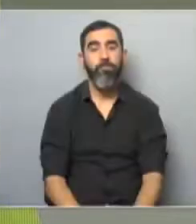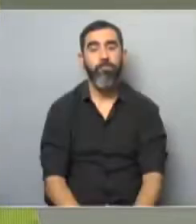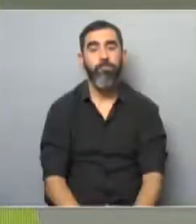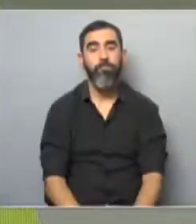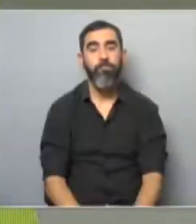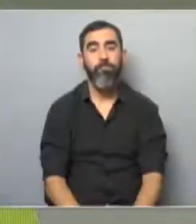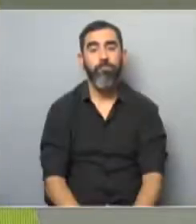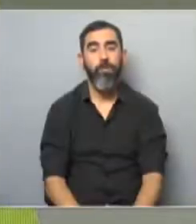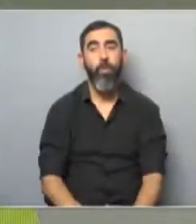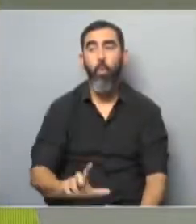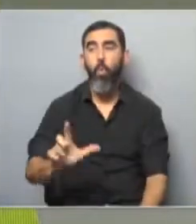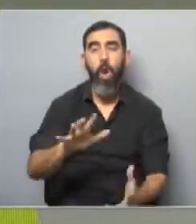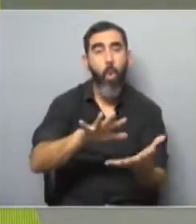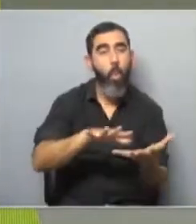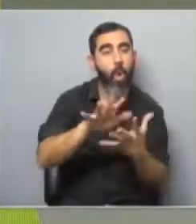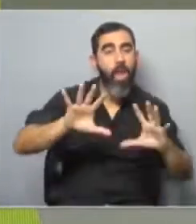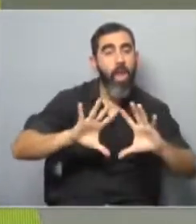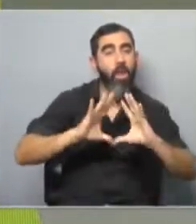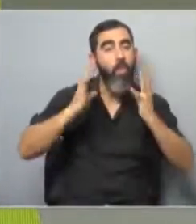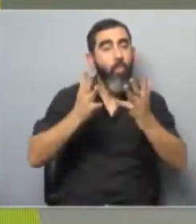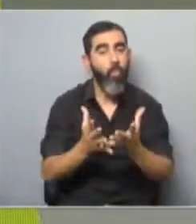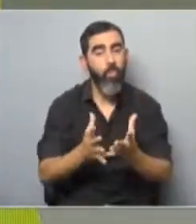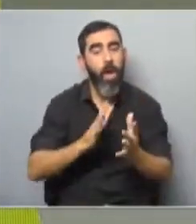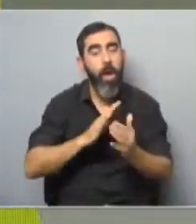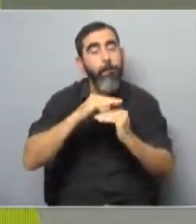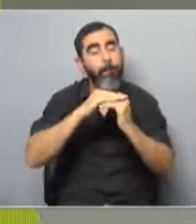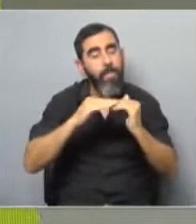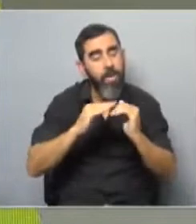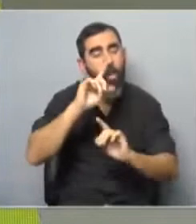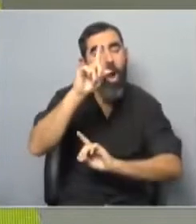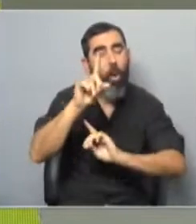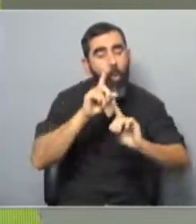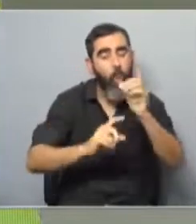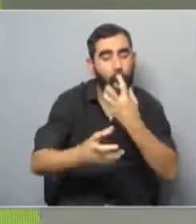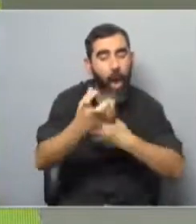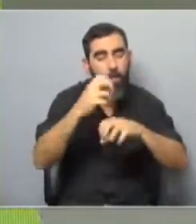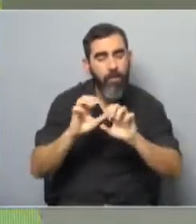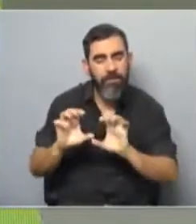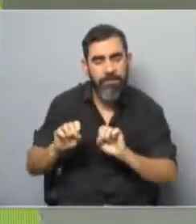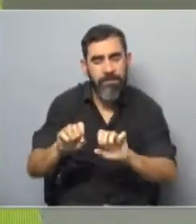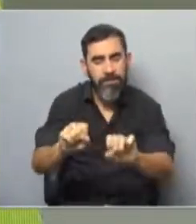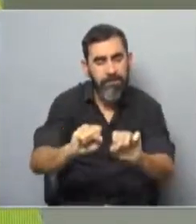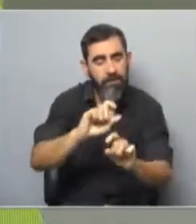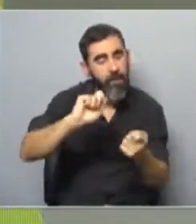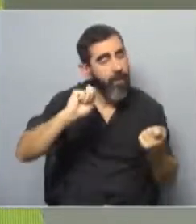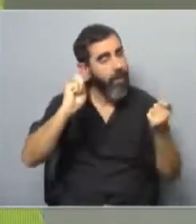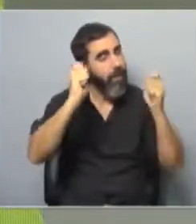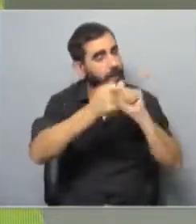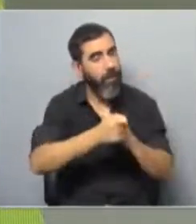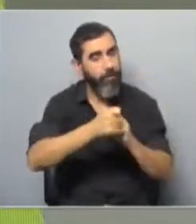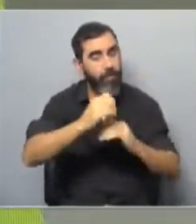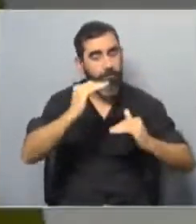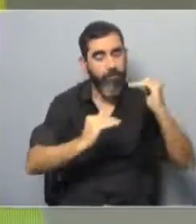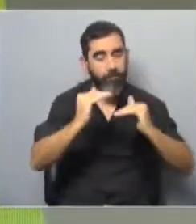No hay región en el planeta que no tenga al menos unas cuantas especies invasoras que terminan por distorsionar el